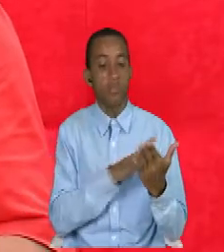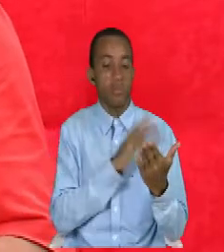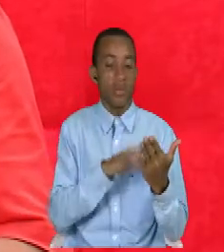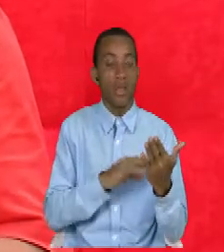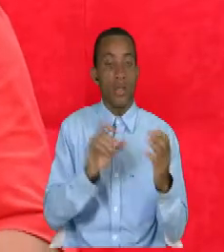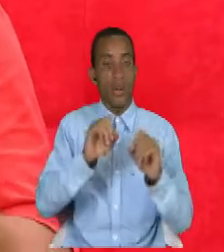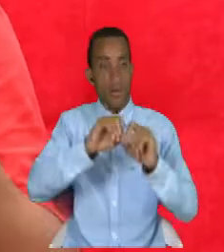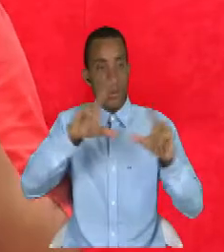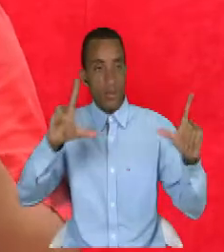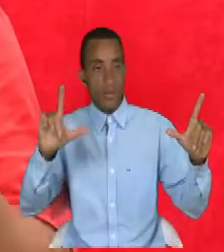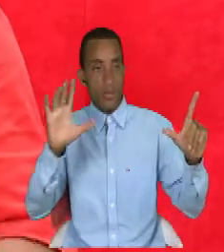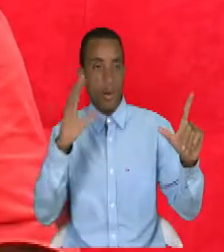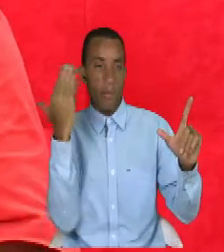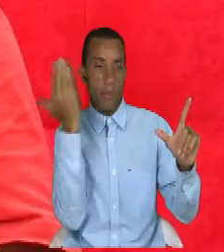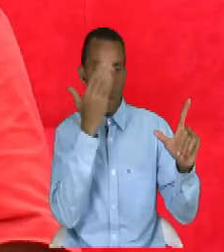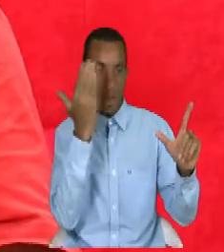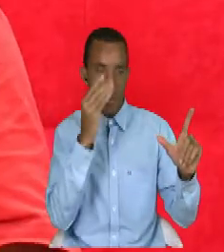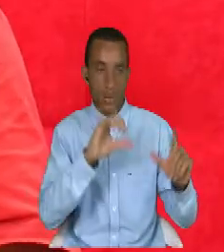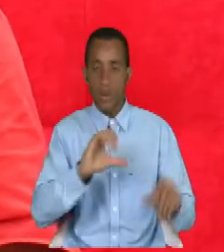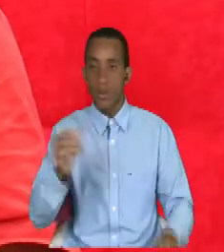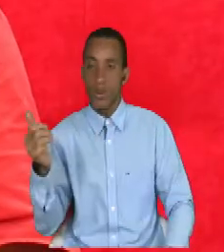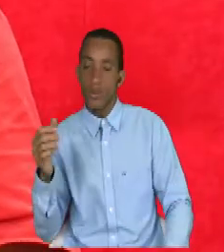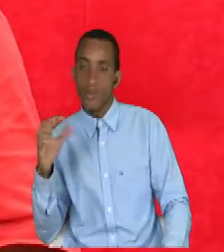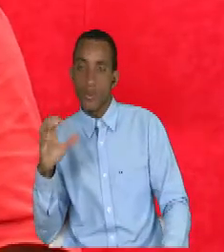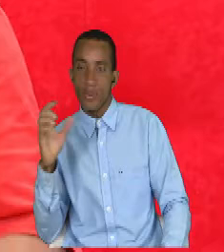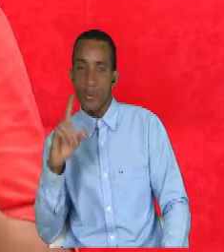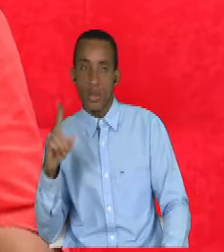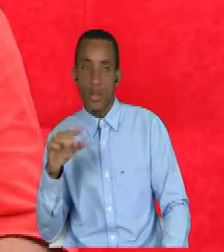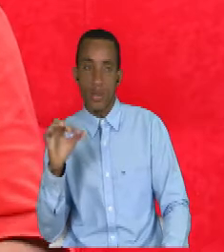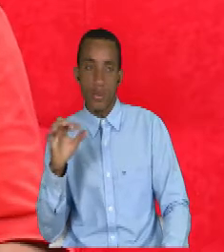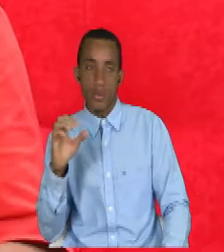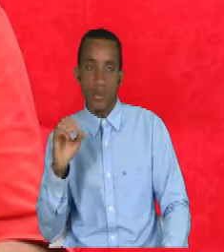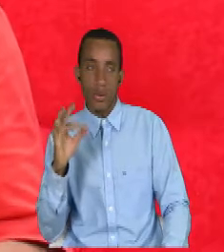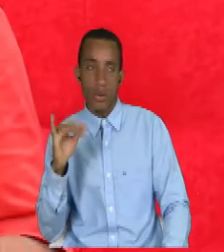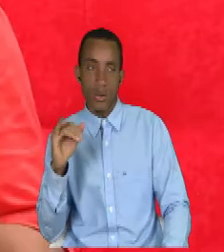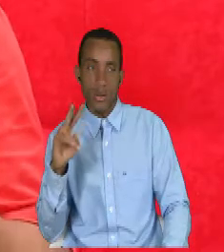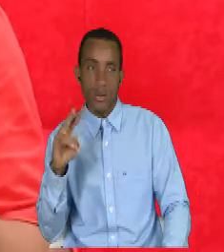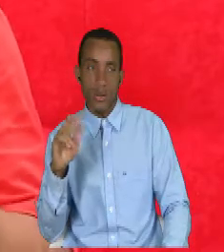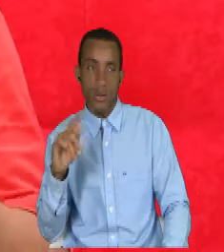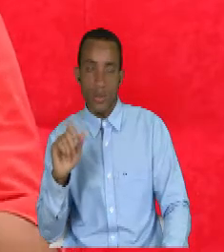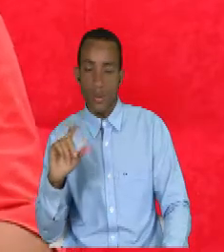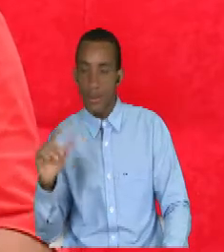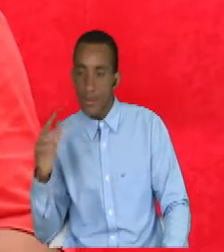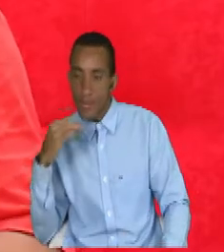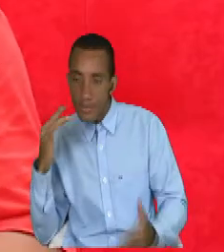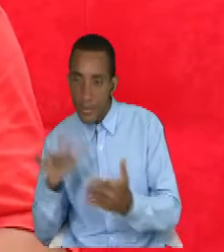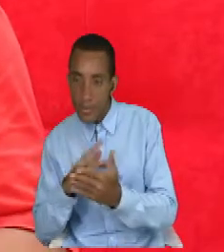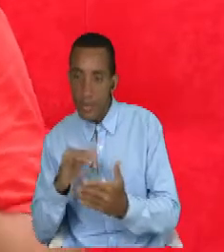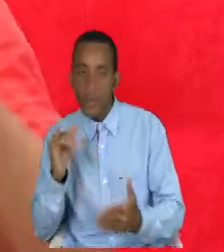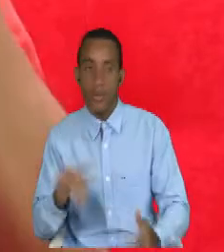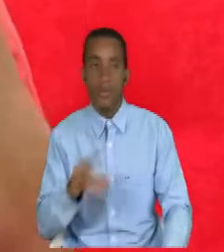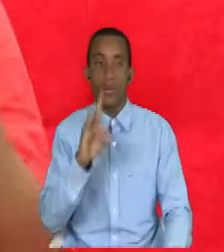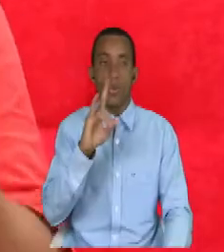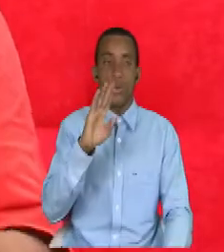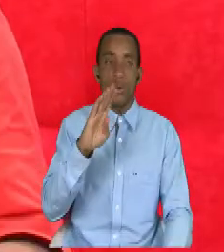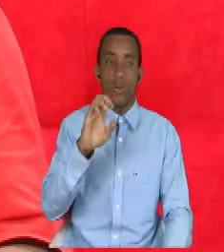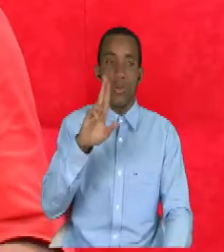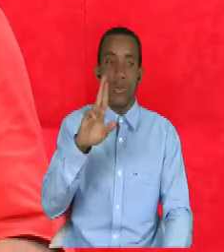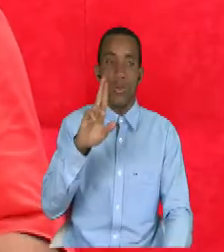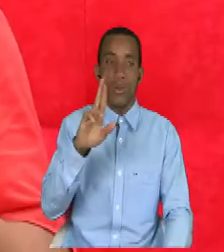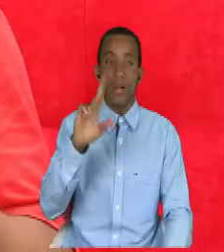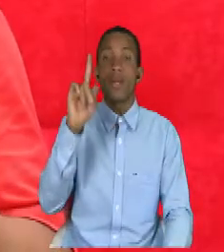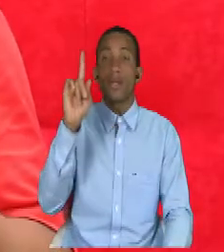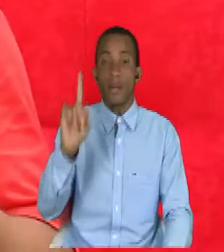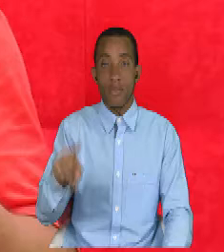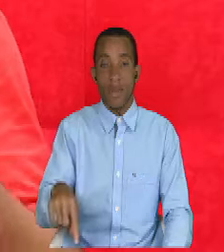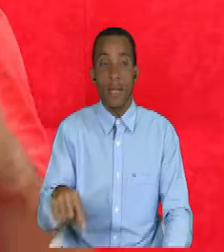plataforma para hacer para escuchar música online uber que es una plataforma que en colombia estamos o la reglamentación